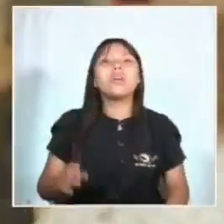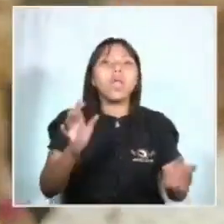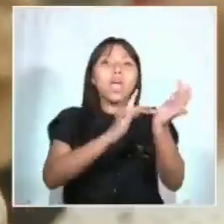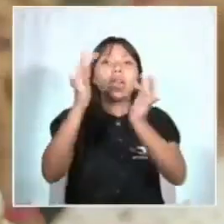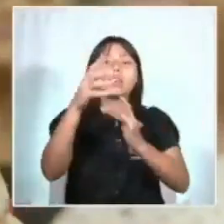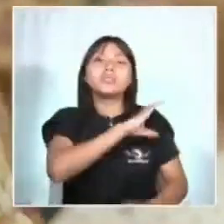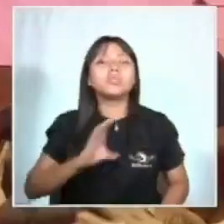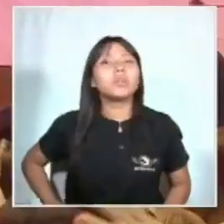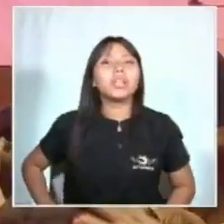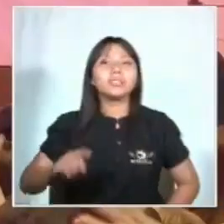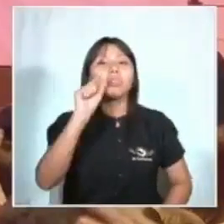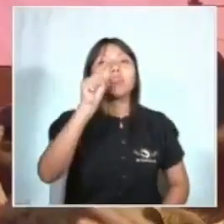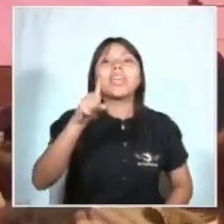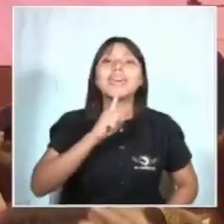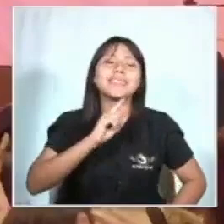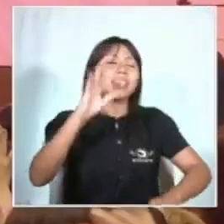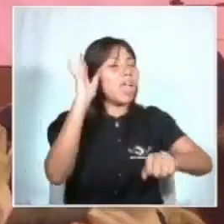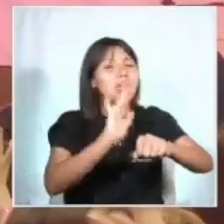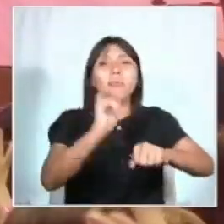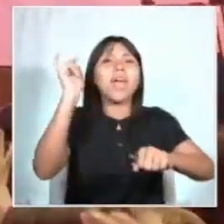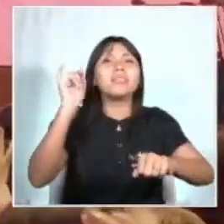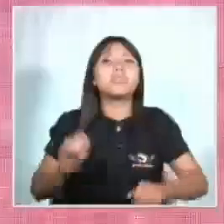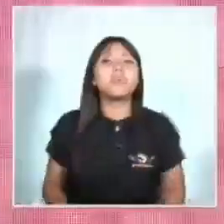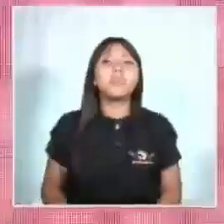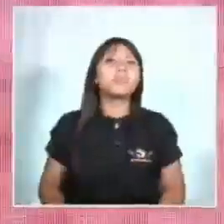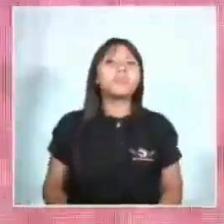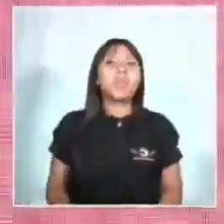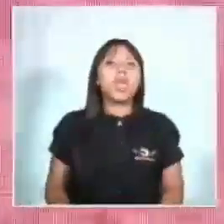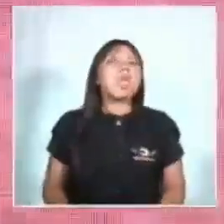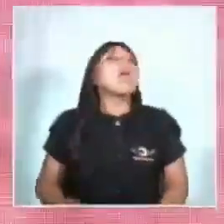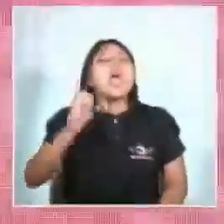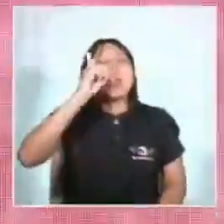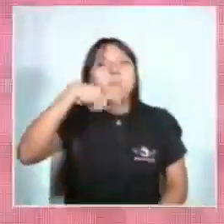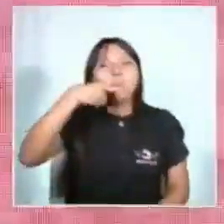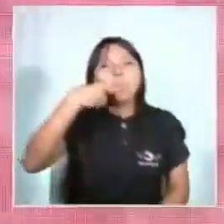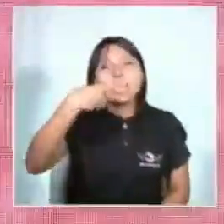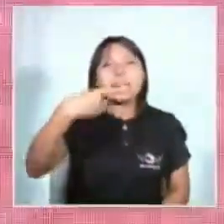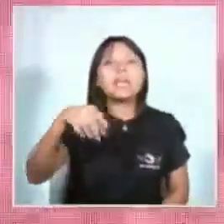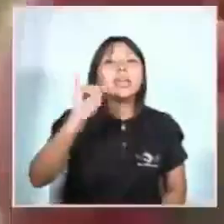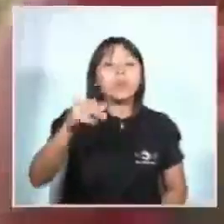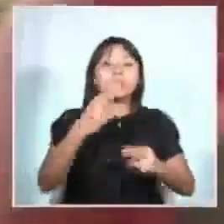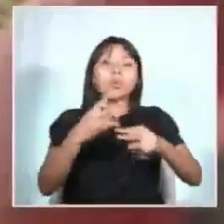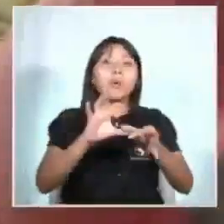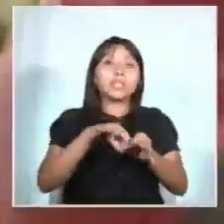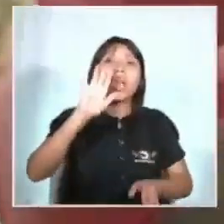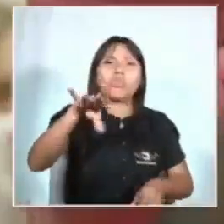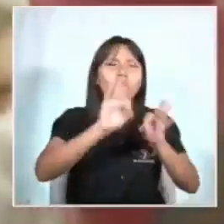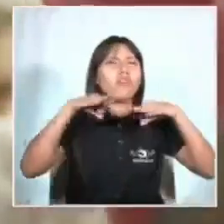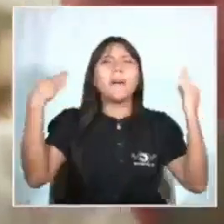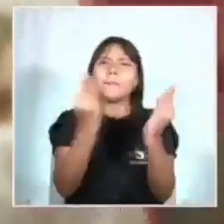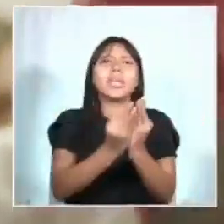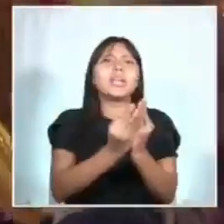Jesucristo te está llamando. Pronuncia los nombres de tus familiares. Vamos, vamos, vamos, vamos. Lanza